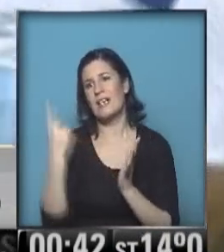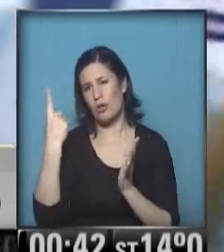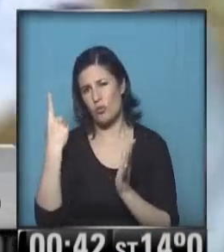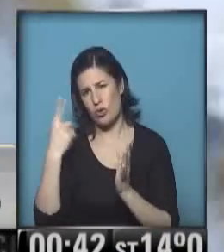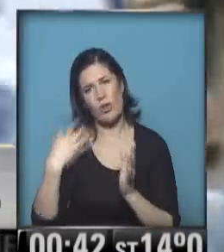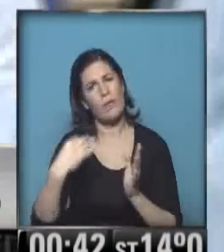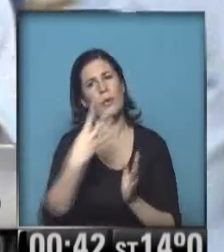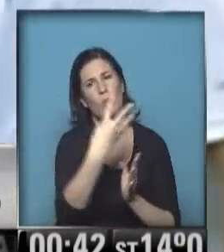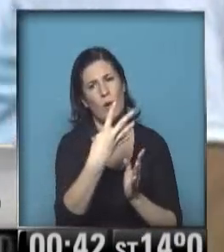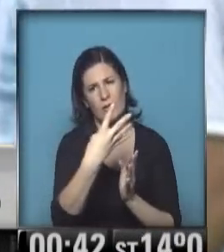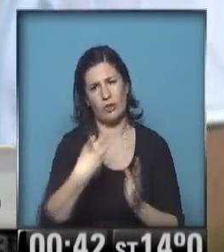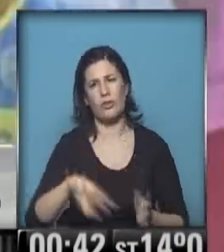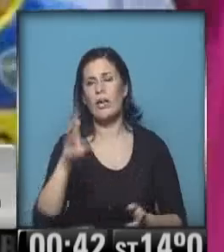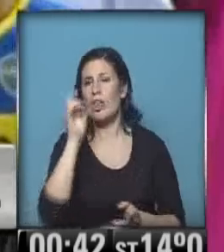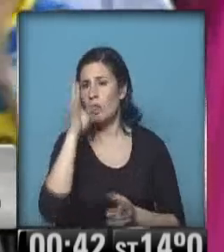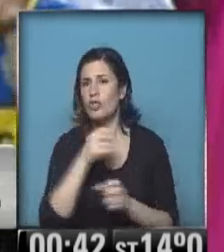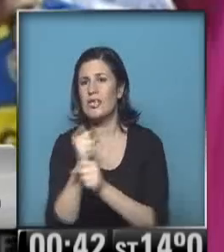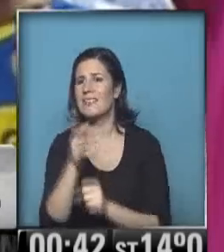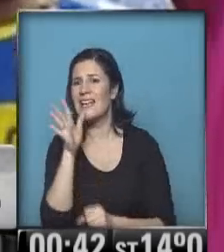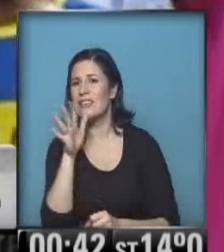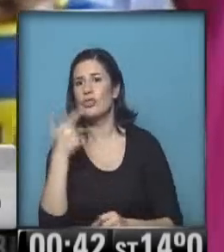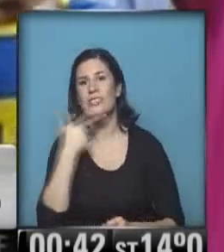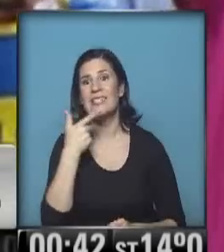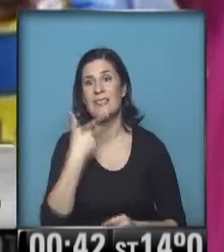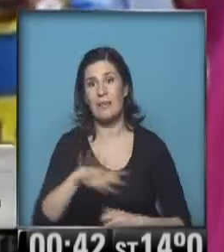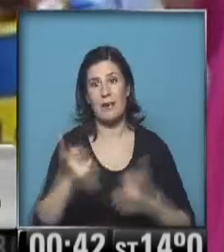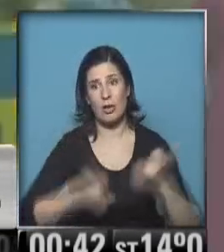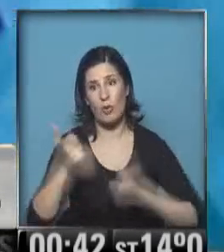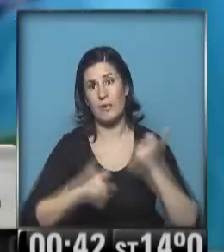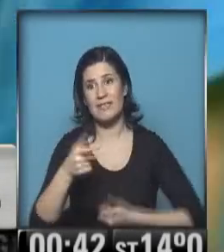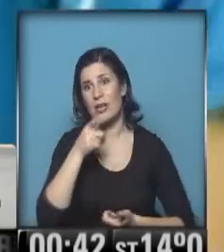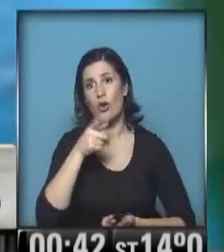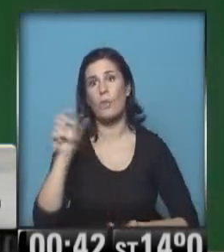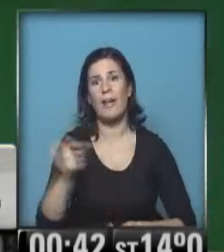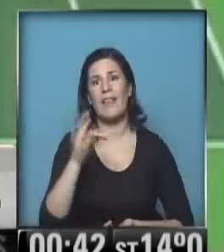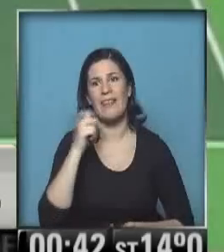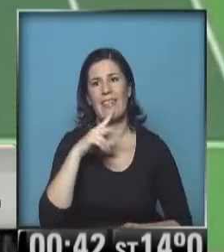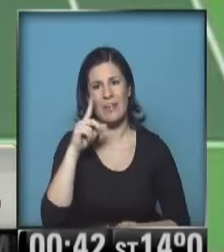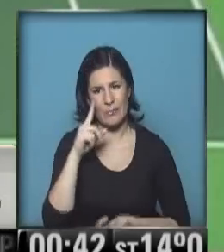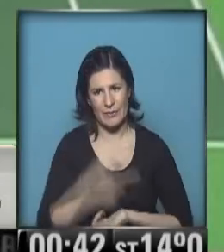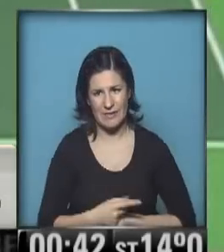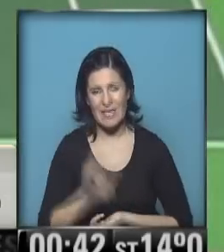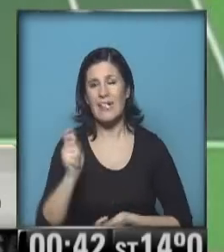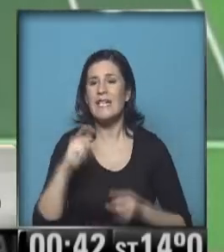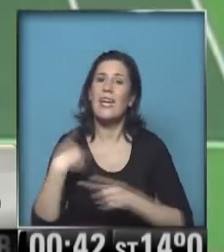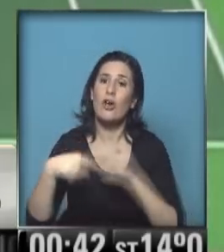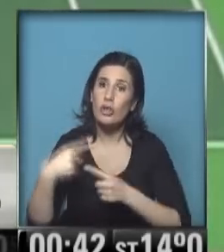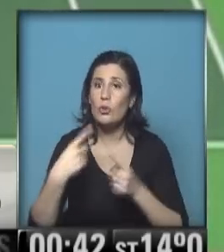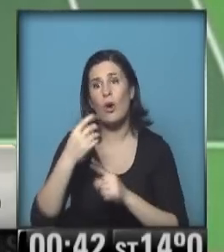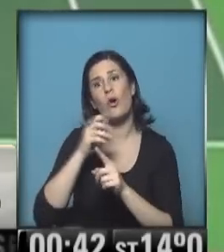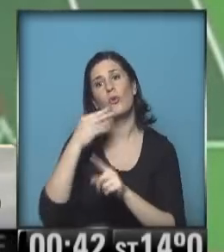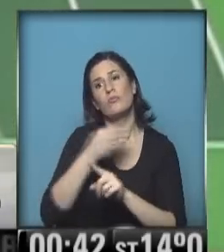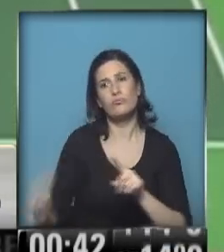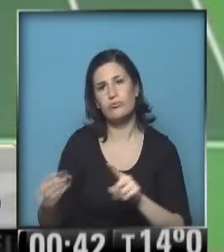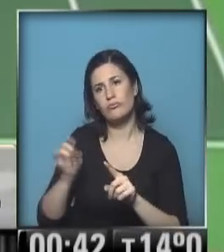para el fin de semana del 12 al 14 de septiembre, por el repechaje en la permanencia en el grupo mundial número 1 frente a Israel, no